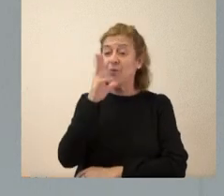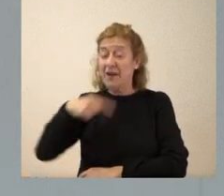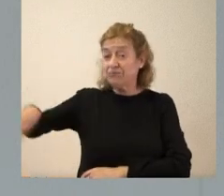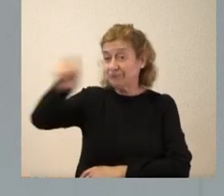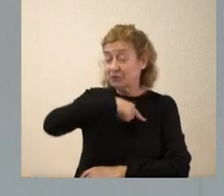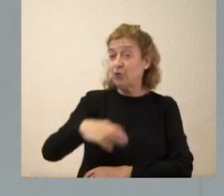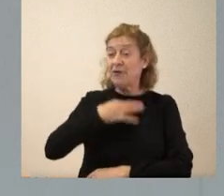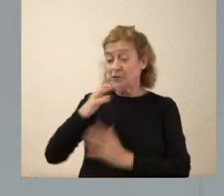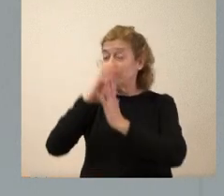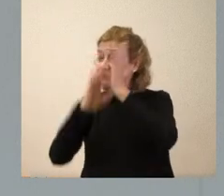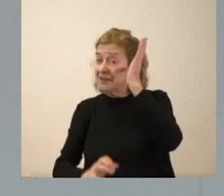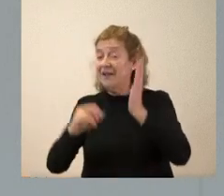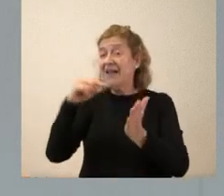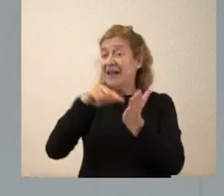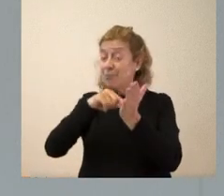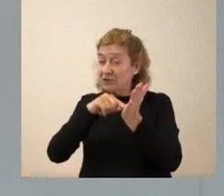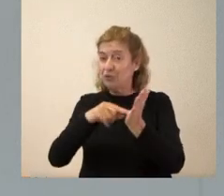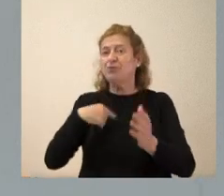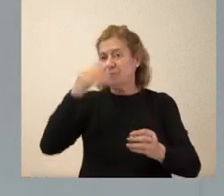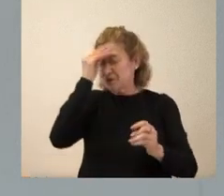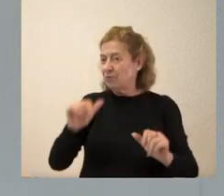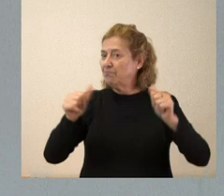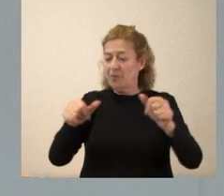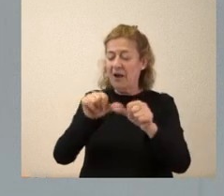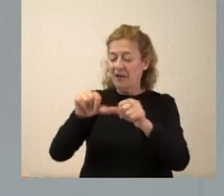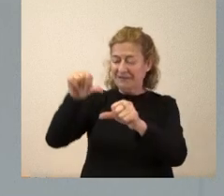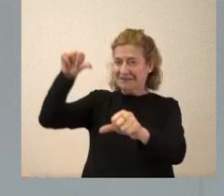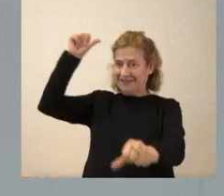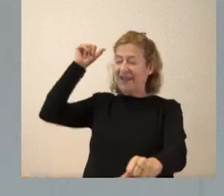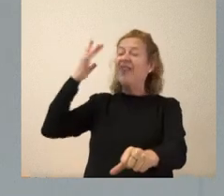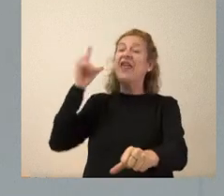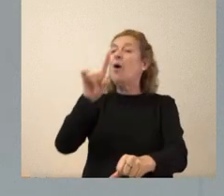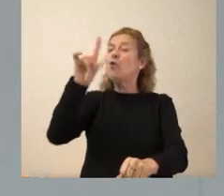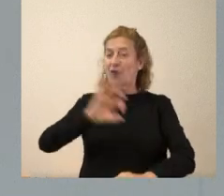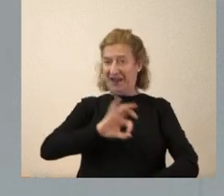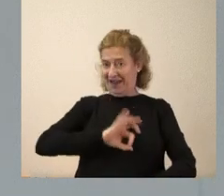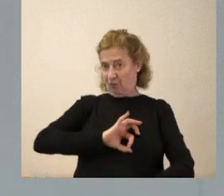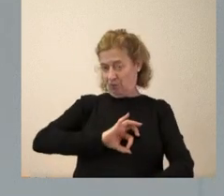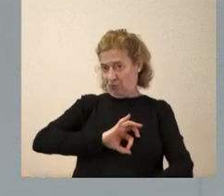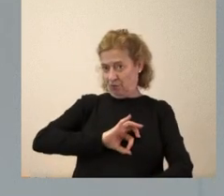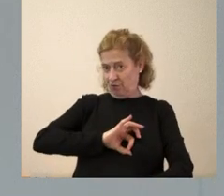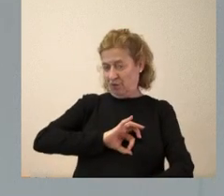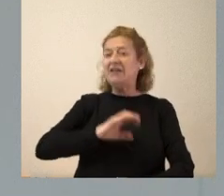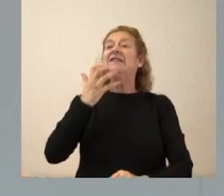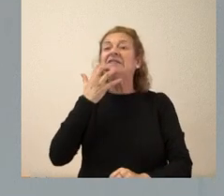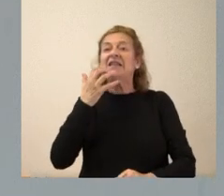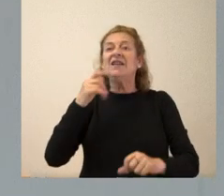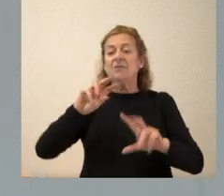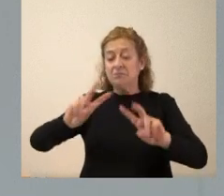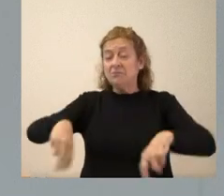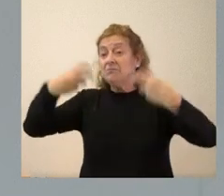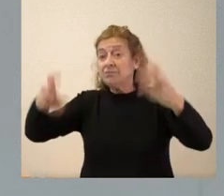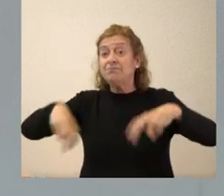ciudadanos bajando impuestos La idea es que entre en vigor con carácter retroactivo desde el día 1 de enero ustedes saben que si las modificaciones